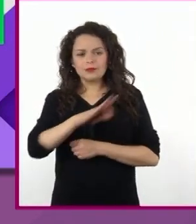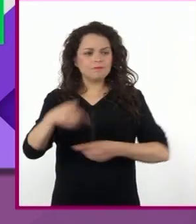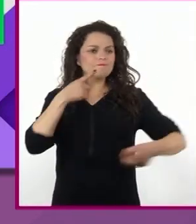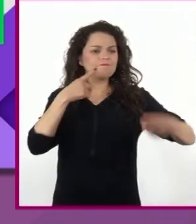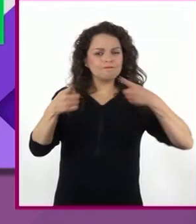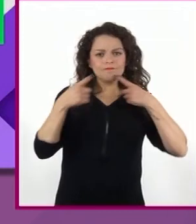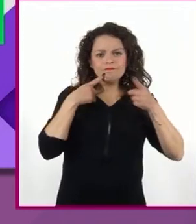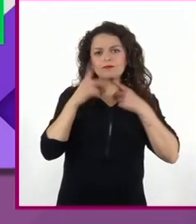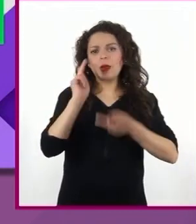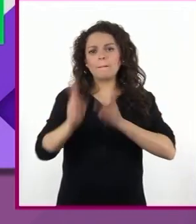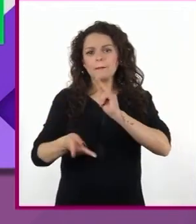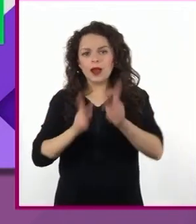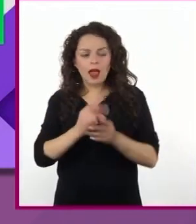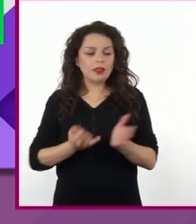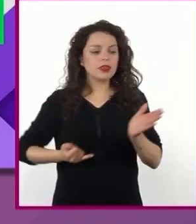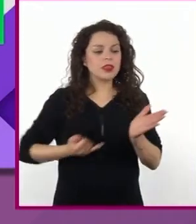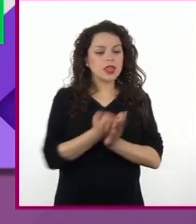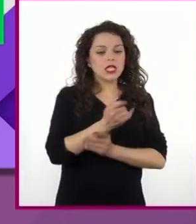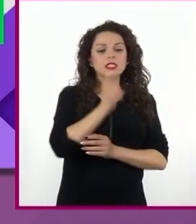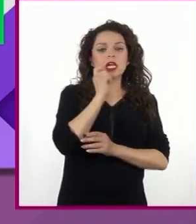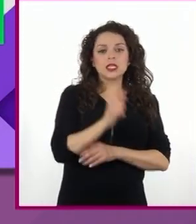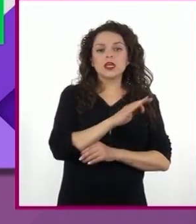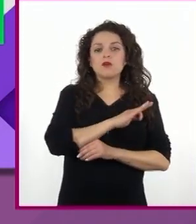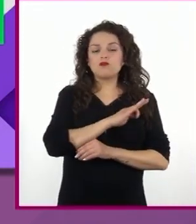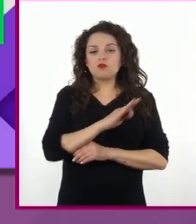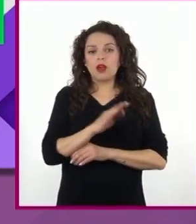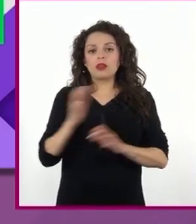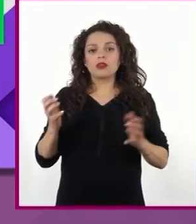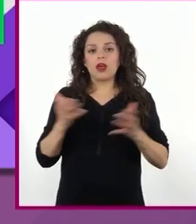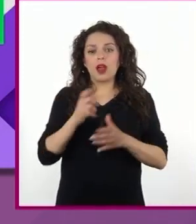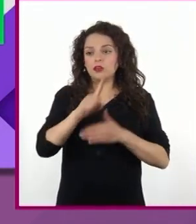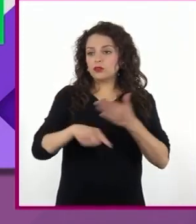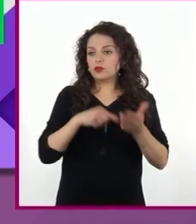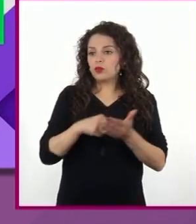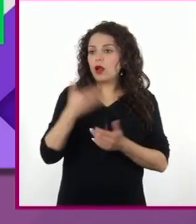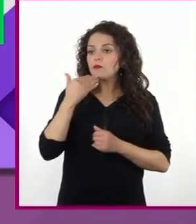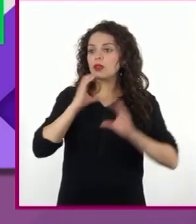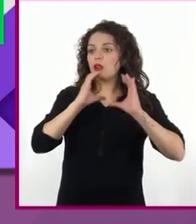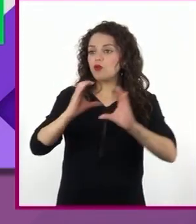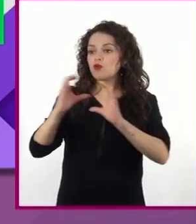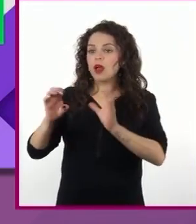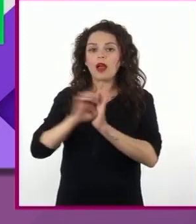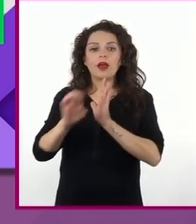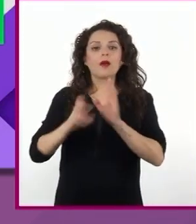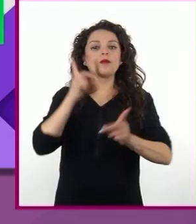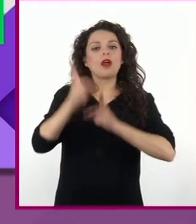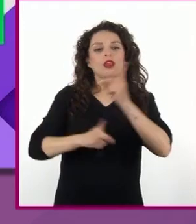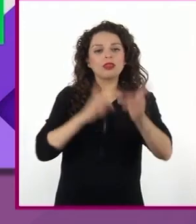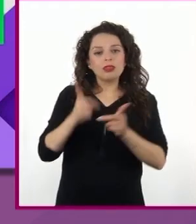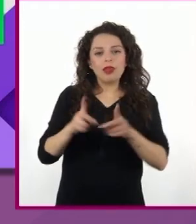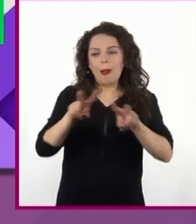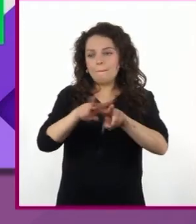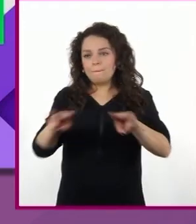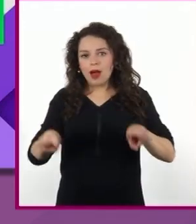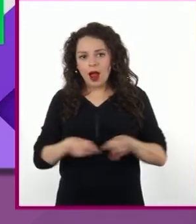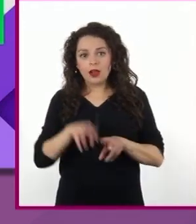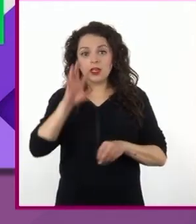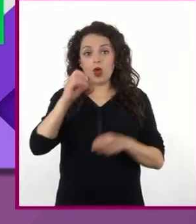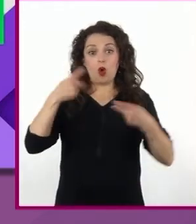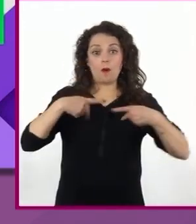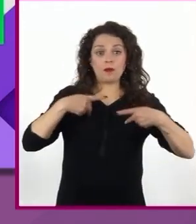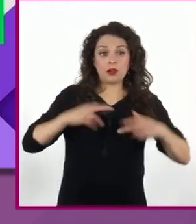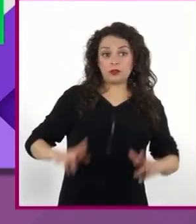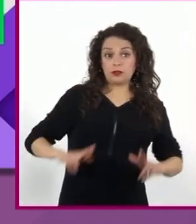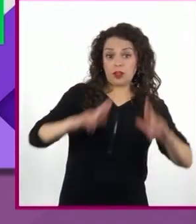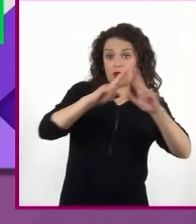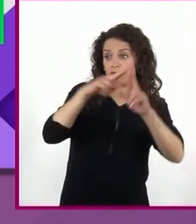decidir a quiénes corresponde mantener en buen estado un espacio deportivo o cuando las personas que profesan cierta religión son